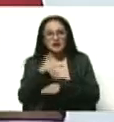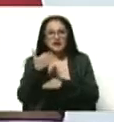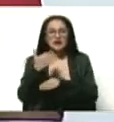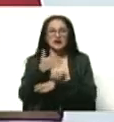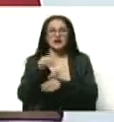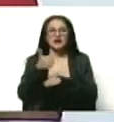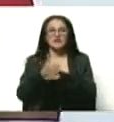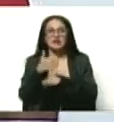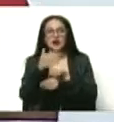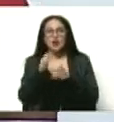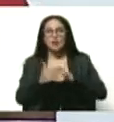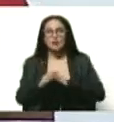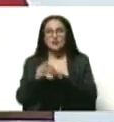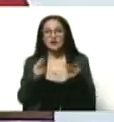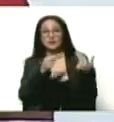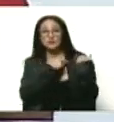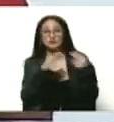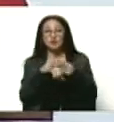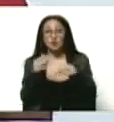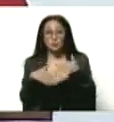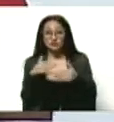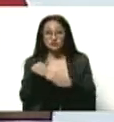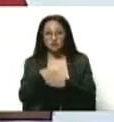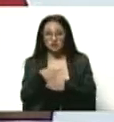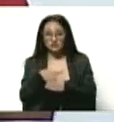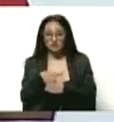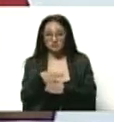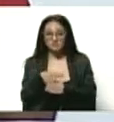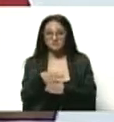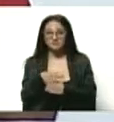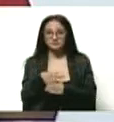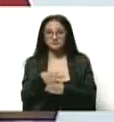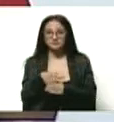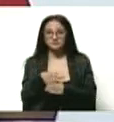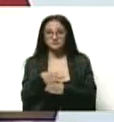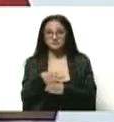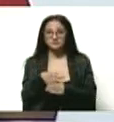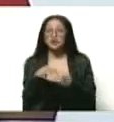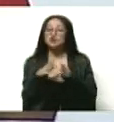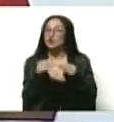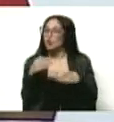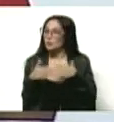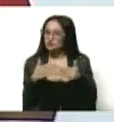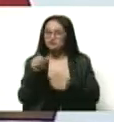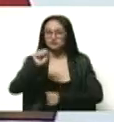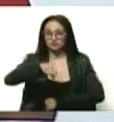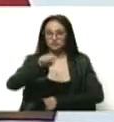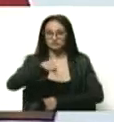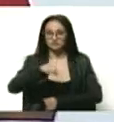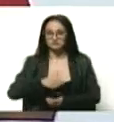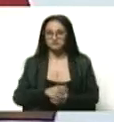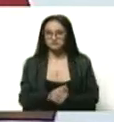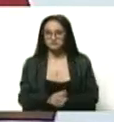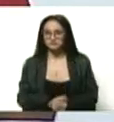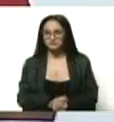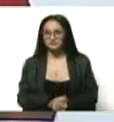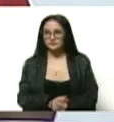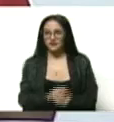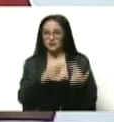es responsable del montaje de todo el proceso de elección. Todo el proceso de elección.